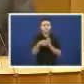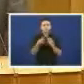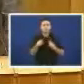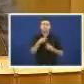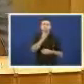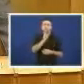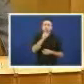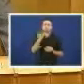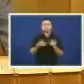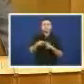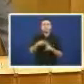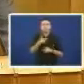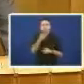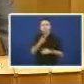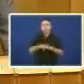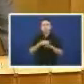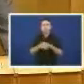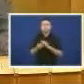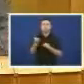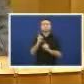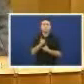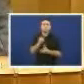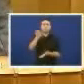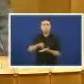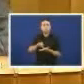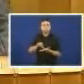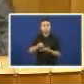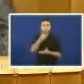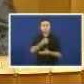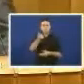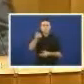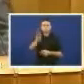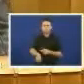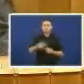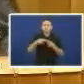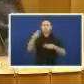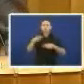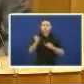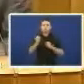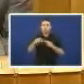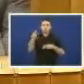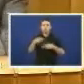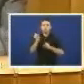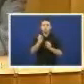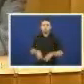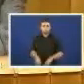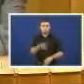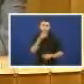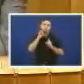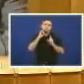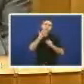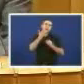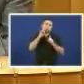extensión do transporte metropolitano ou retirando as peaches como a de grande por certo onde antes os gobernos do Partido Popular